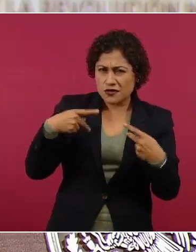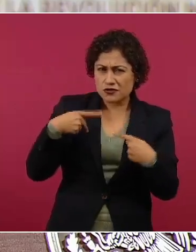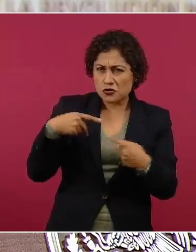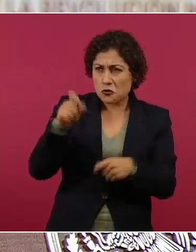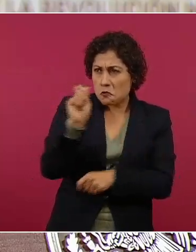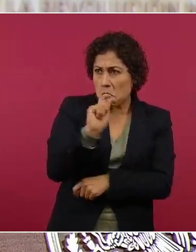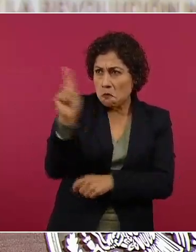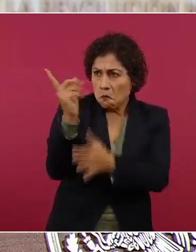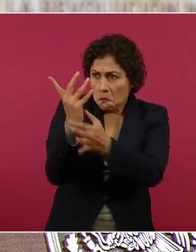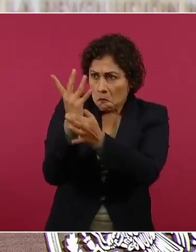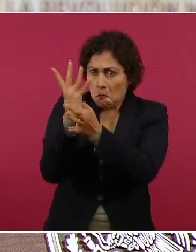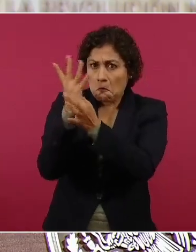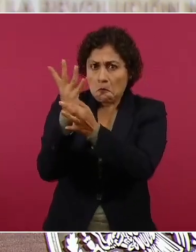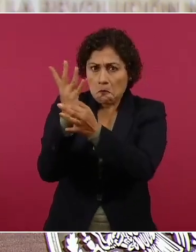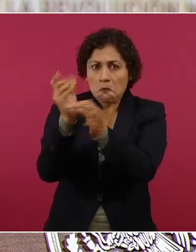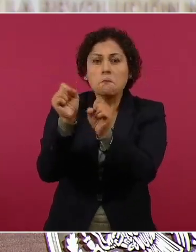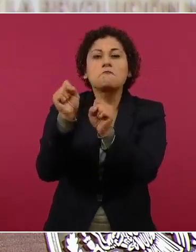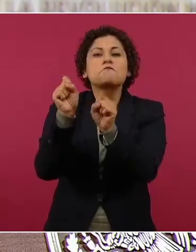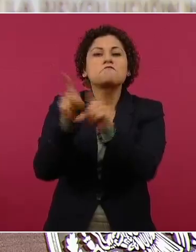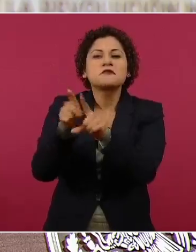todos vinculados